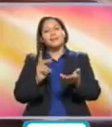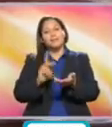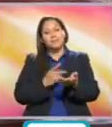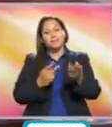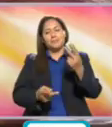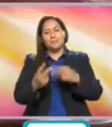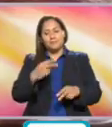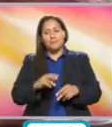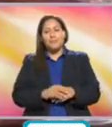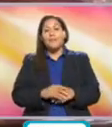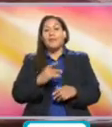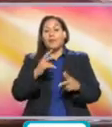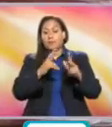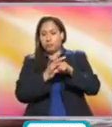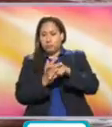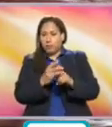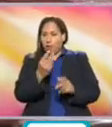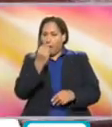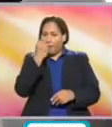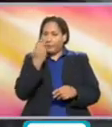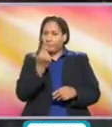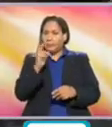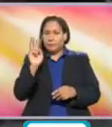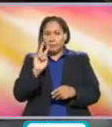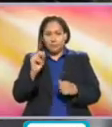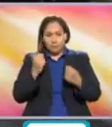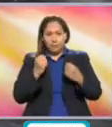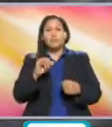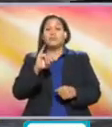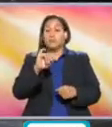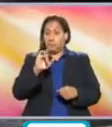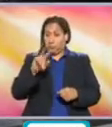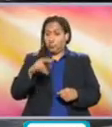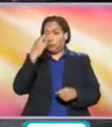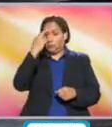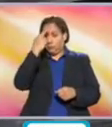los luchadores comen y necesitan nutrirse, ¿no? Parece